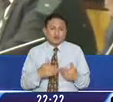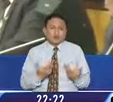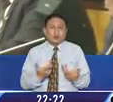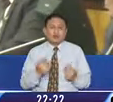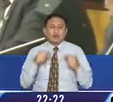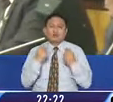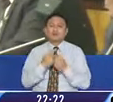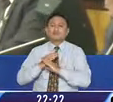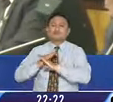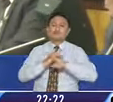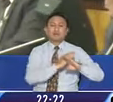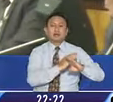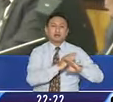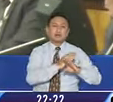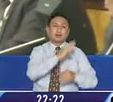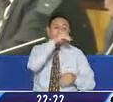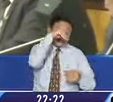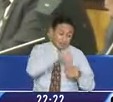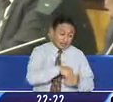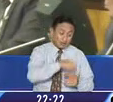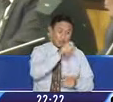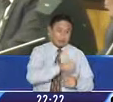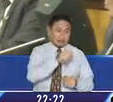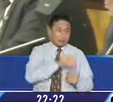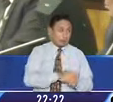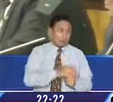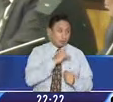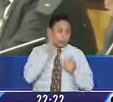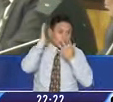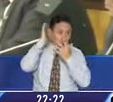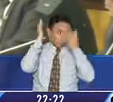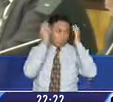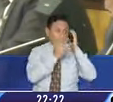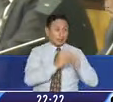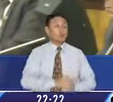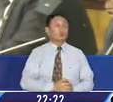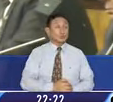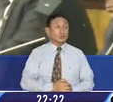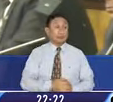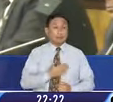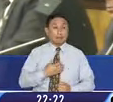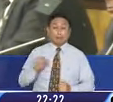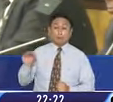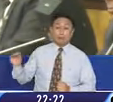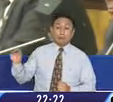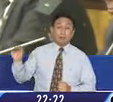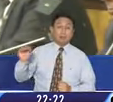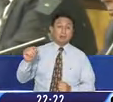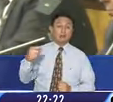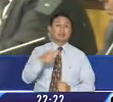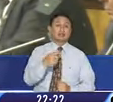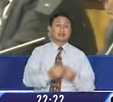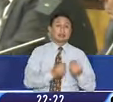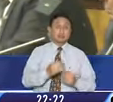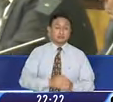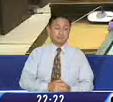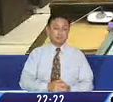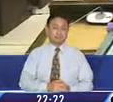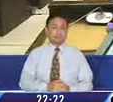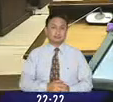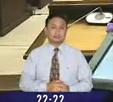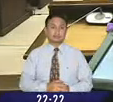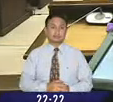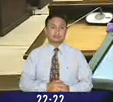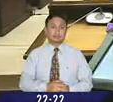crimen si dentro de nuestras instituciones están cómplices que alertan sobre las acciones que estas instituciones pueden llevar adelante?